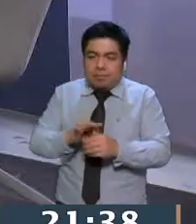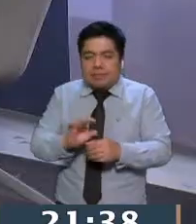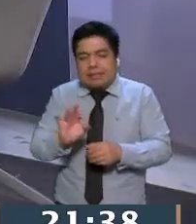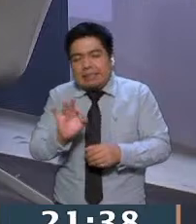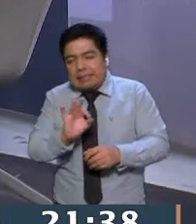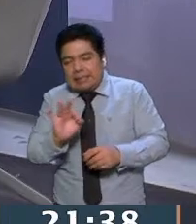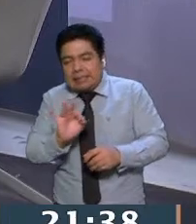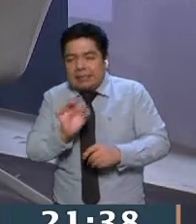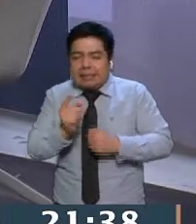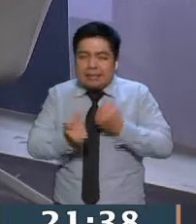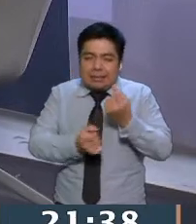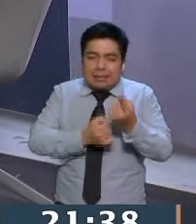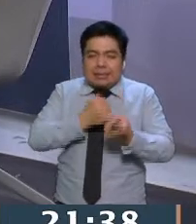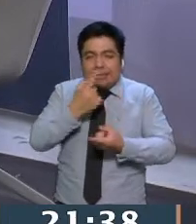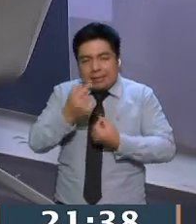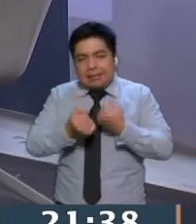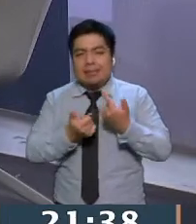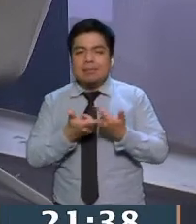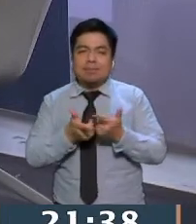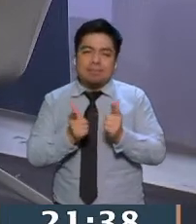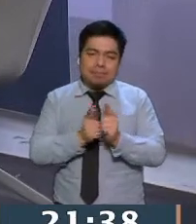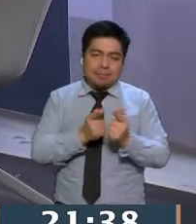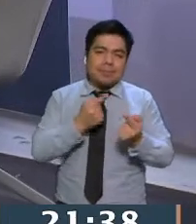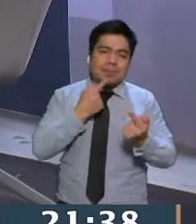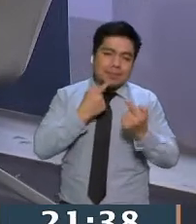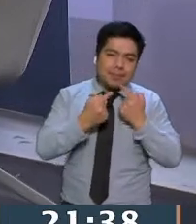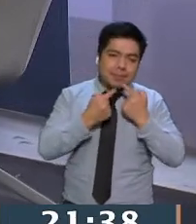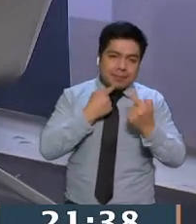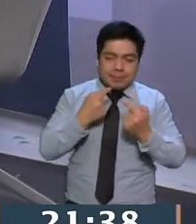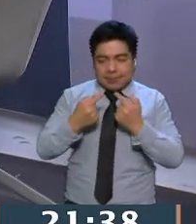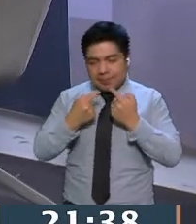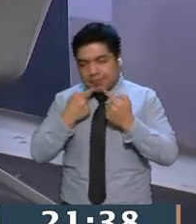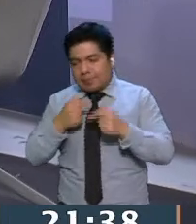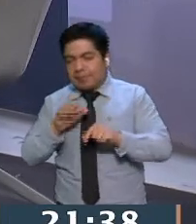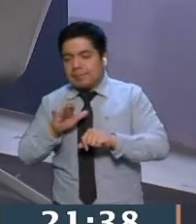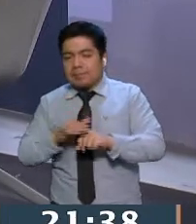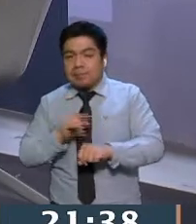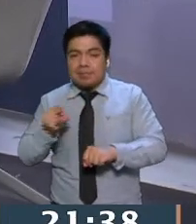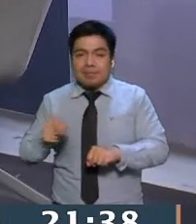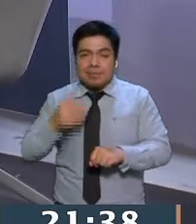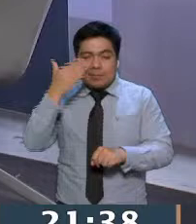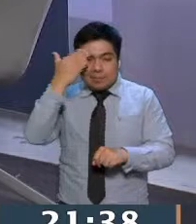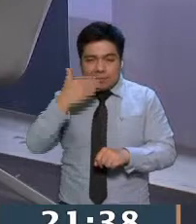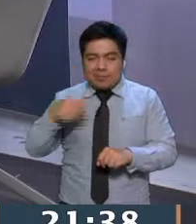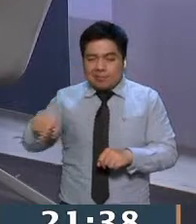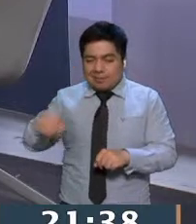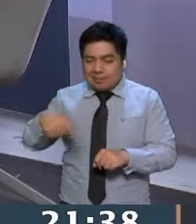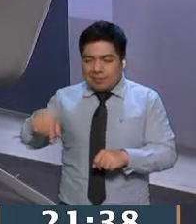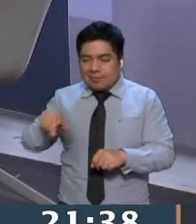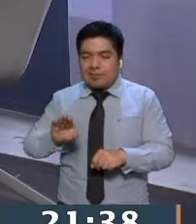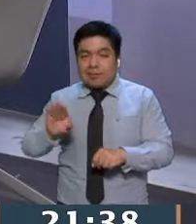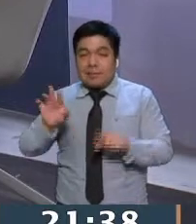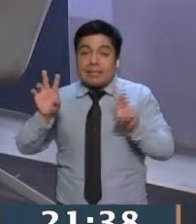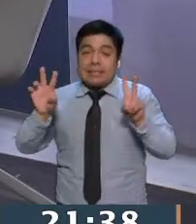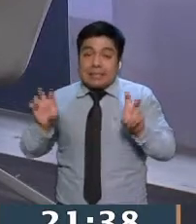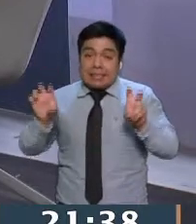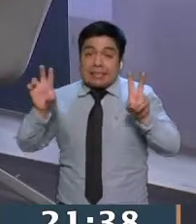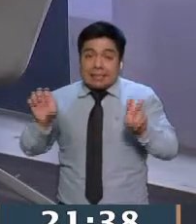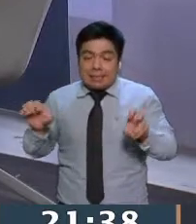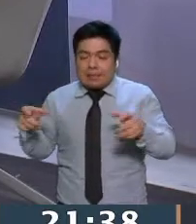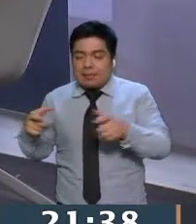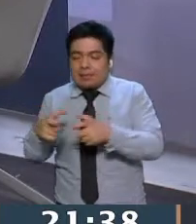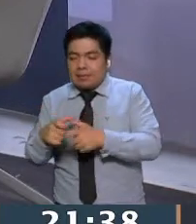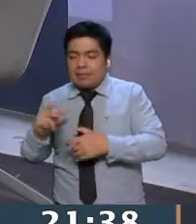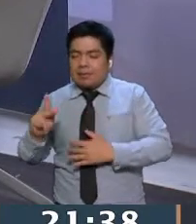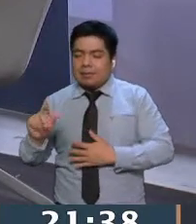ir discutiendo cada uno de los grupos, ¿no? Porque son a veces nada más figuras que se ostentan también como minorías. Ha pasado, me acuerdo de un